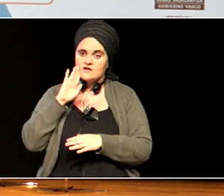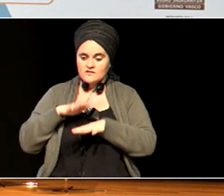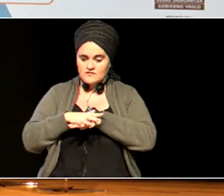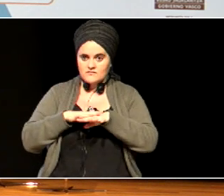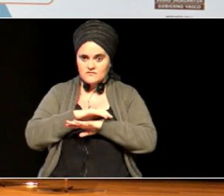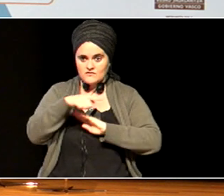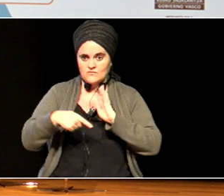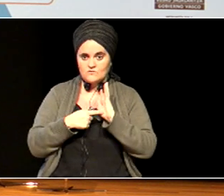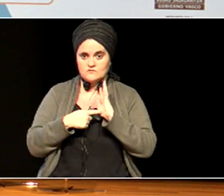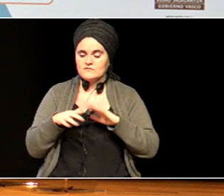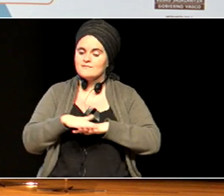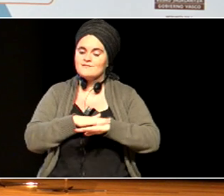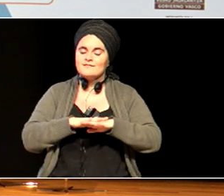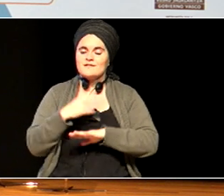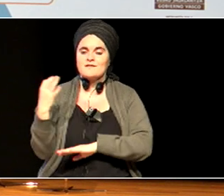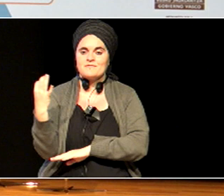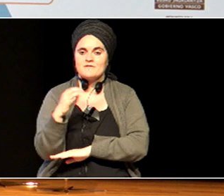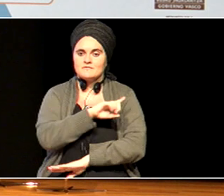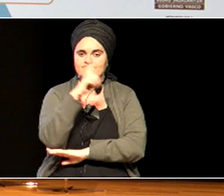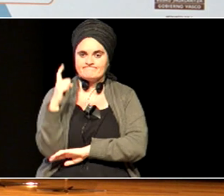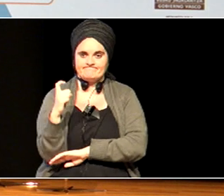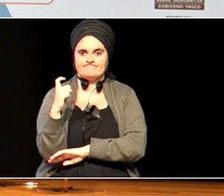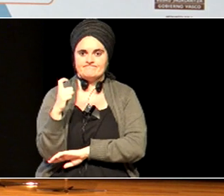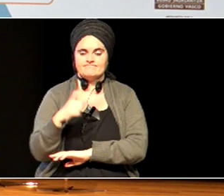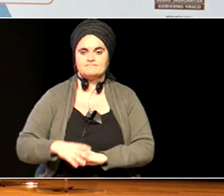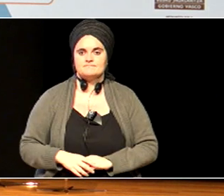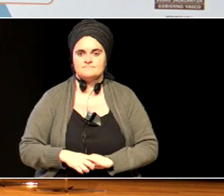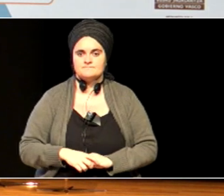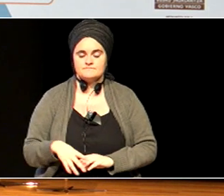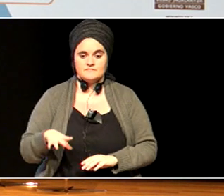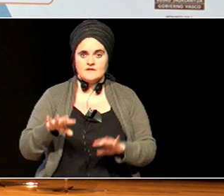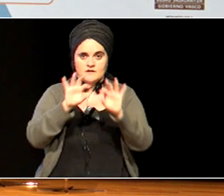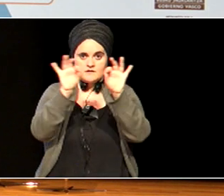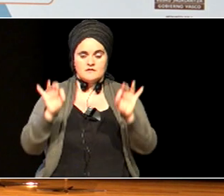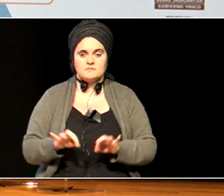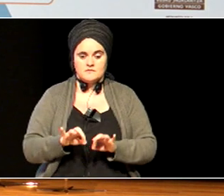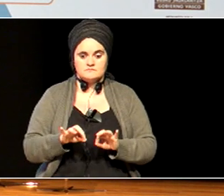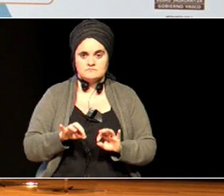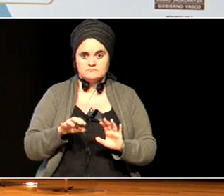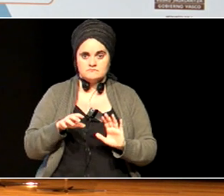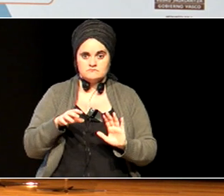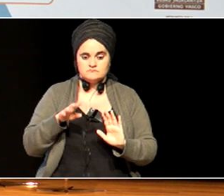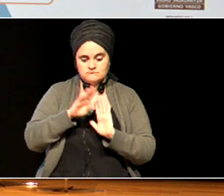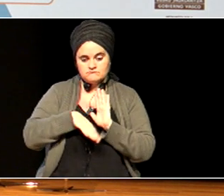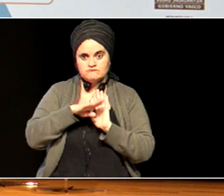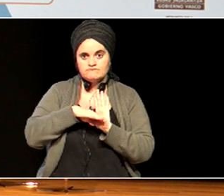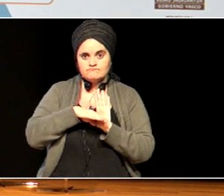eta balioetan oinarritu beharko direla. El plan marco debe ofrezer, ihalo hemos dicho,